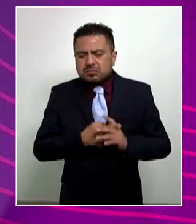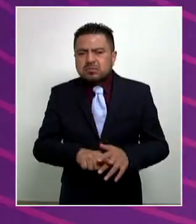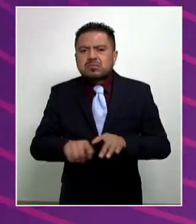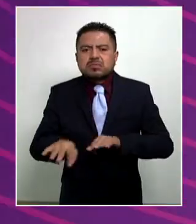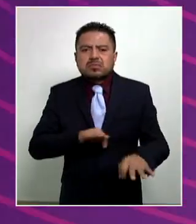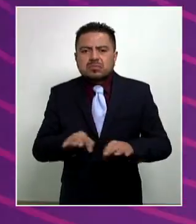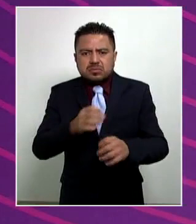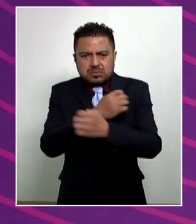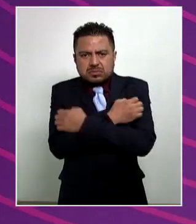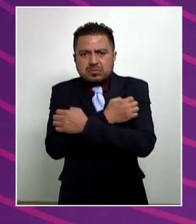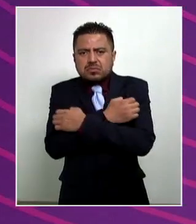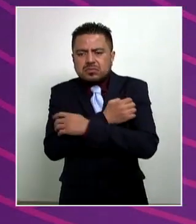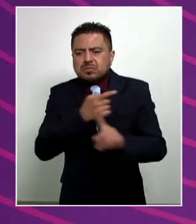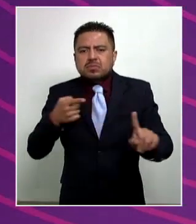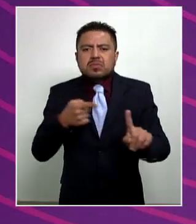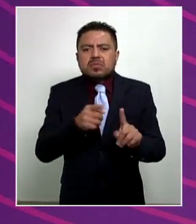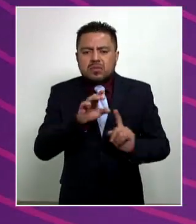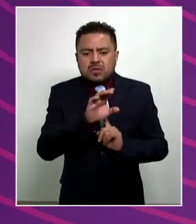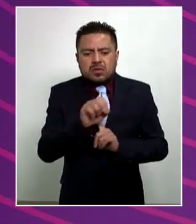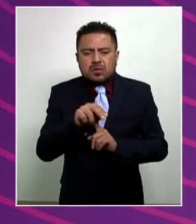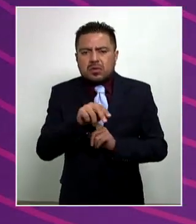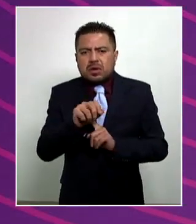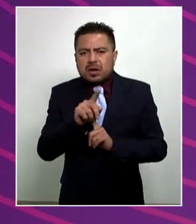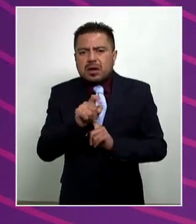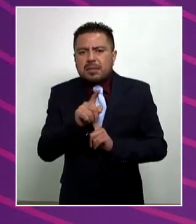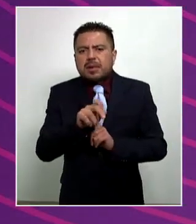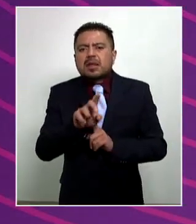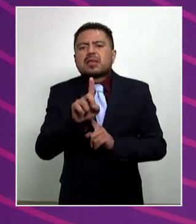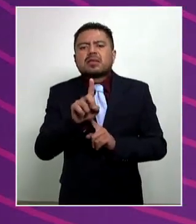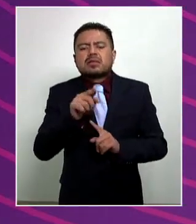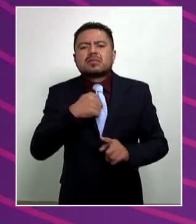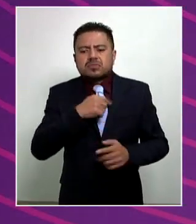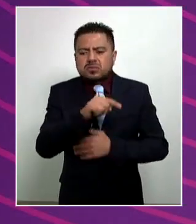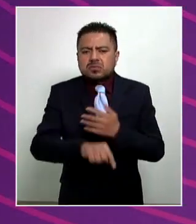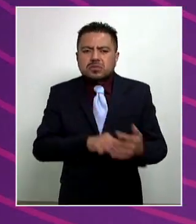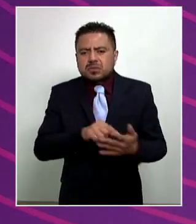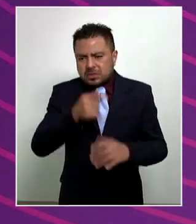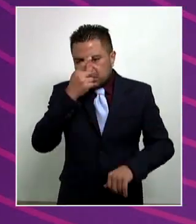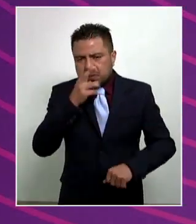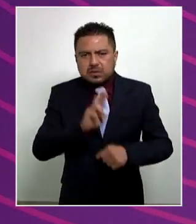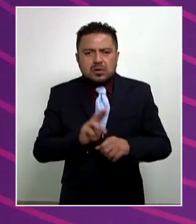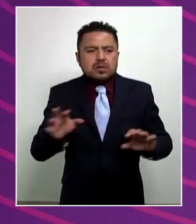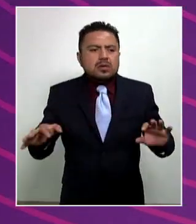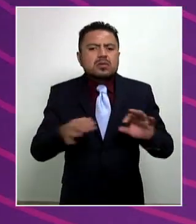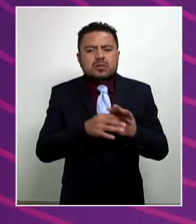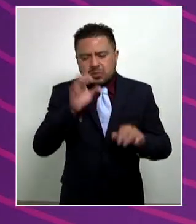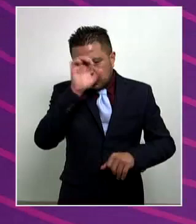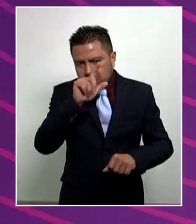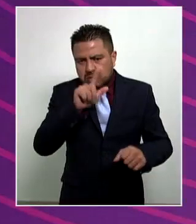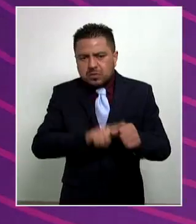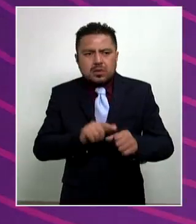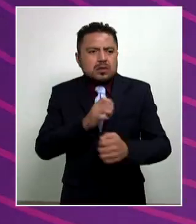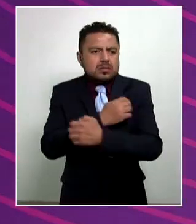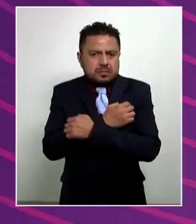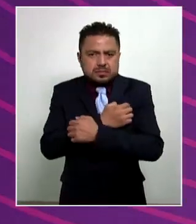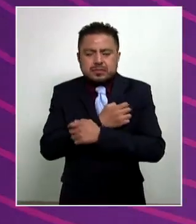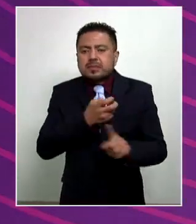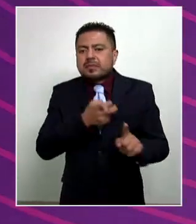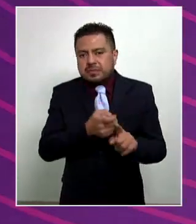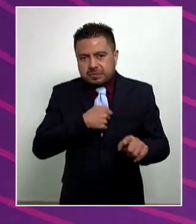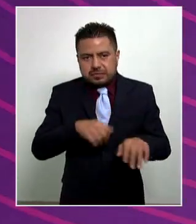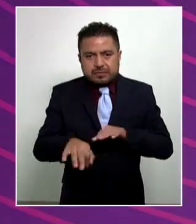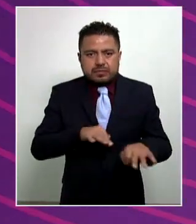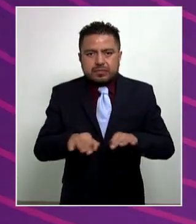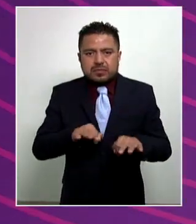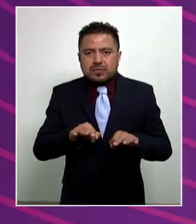temas educativos directamente en el CONAPRED. Estoy en un área que es la Dirección General de Vinculación, Cultura y Educación, y ahí trabajo